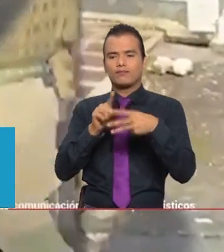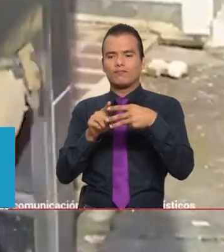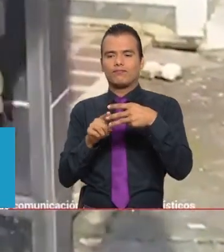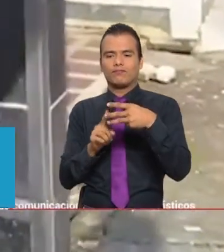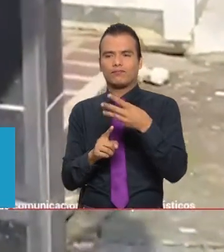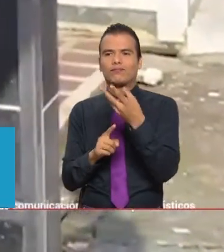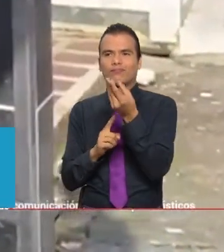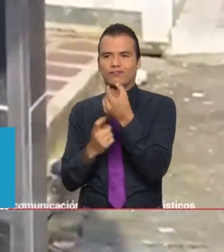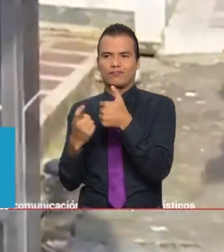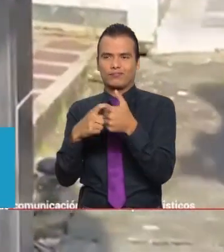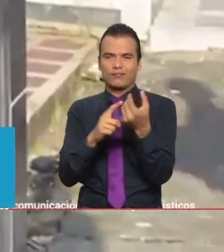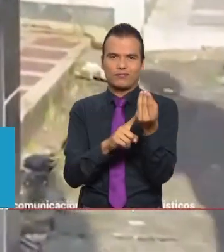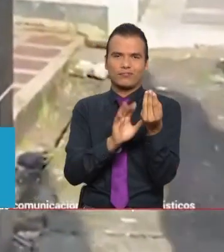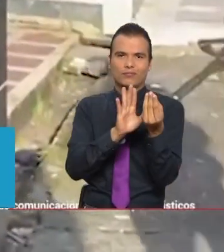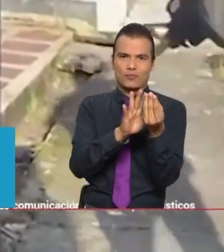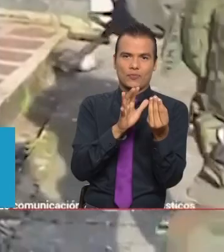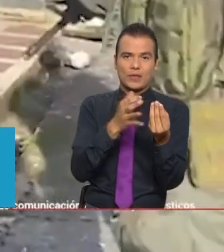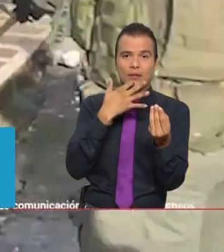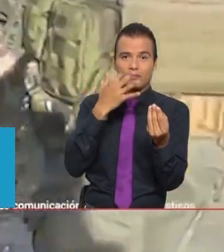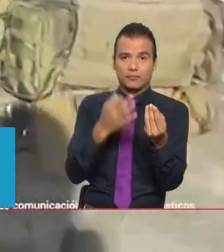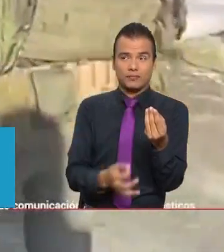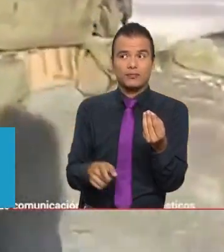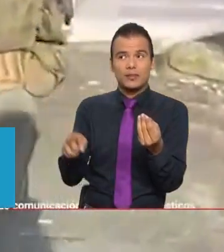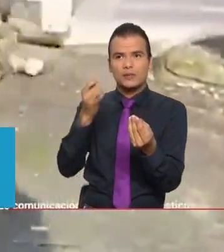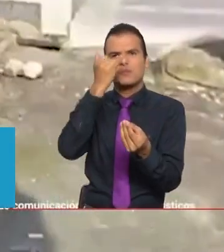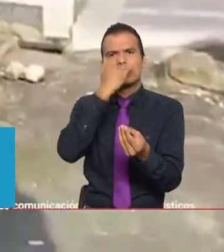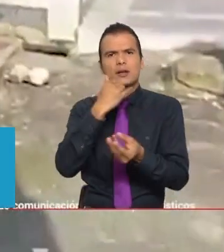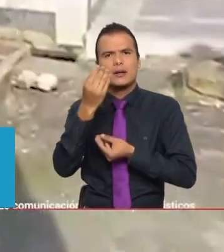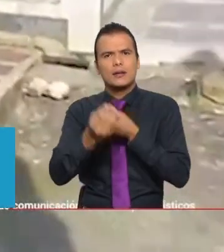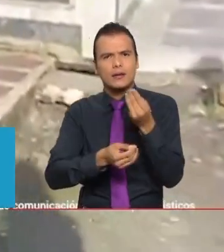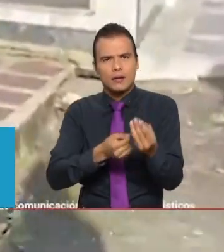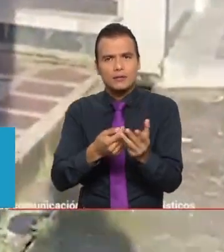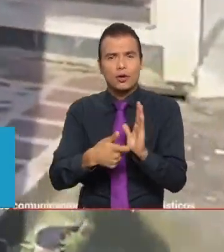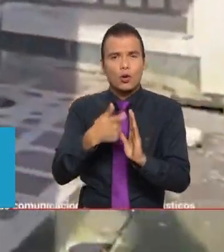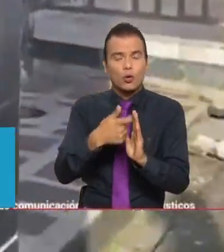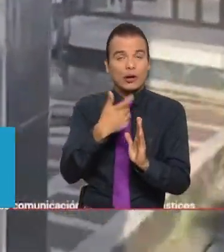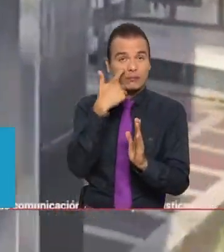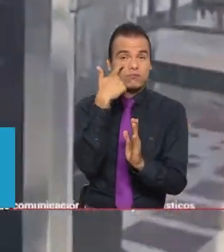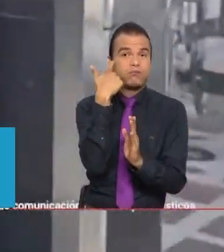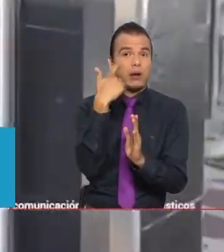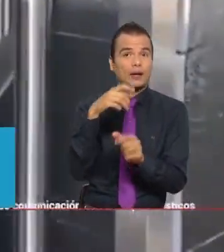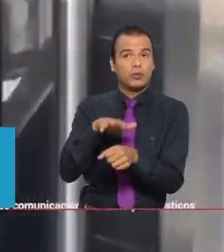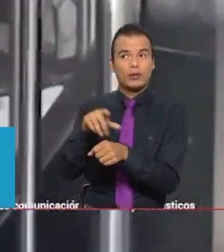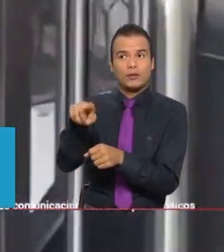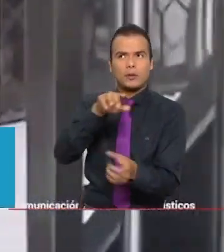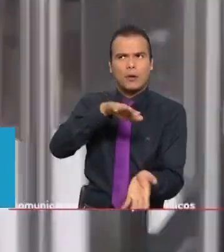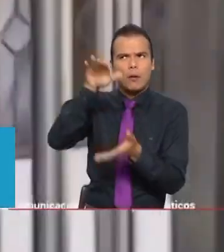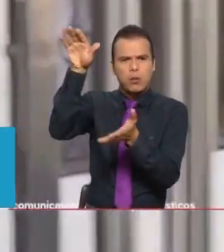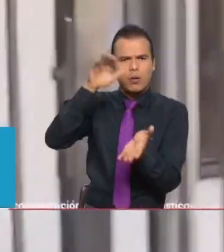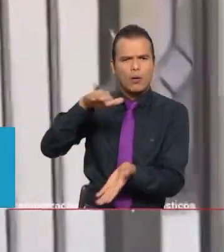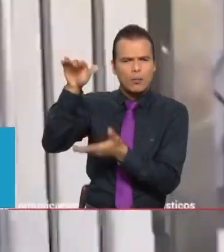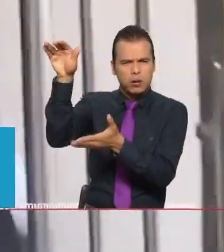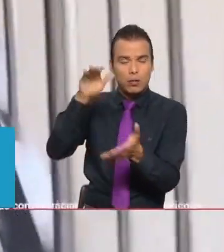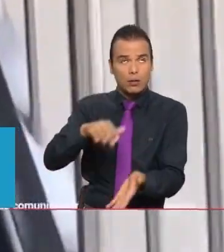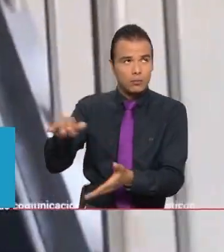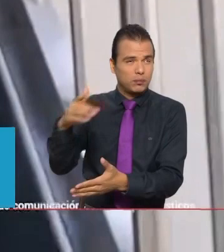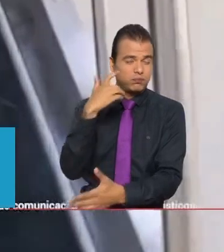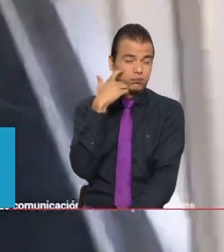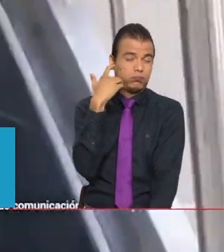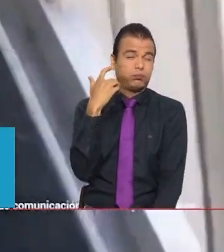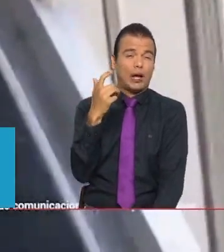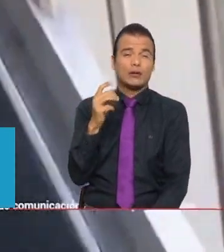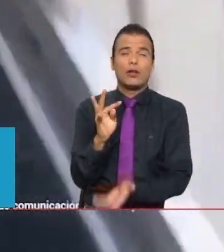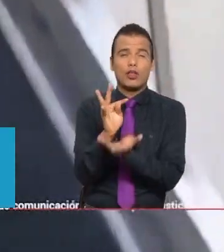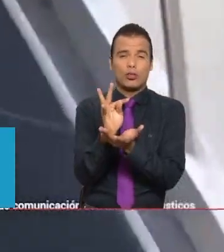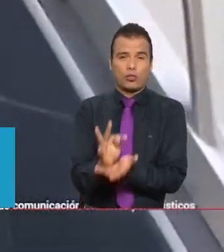a la cual se le atribuye la salida de toneladas de cocaína por el puerto de Buenaventura. Los bienes afectados con medidas